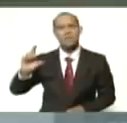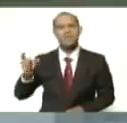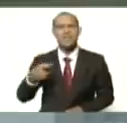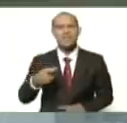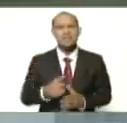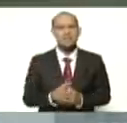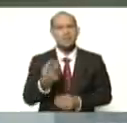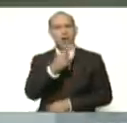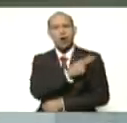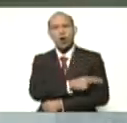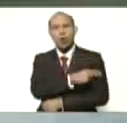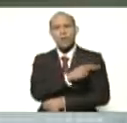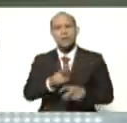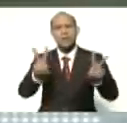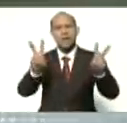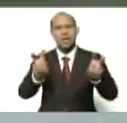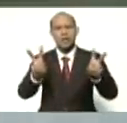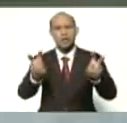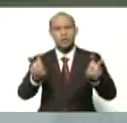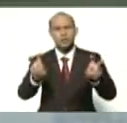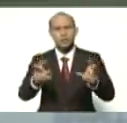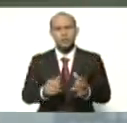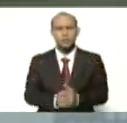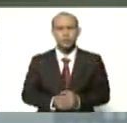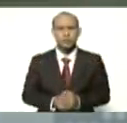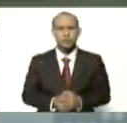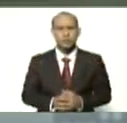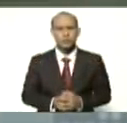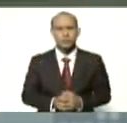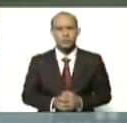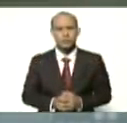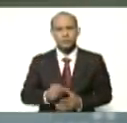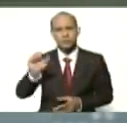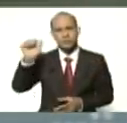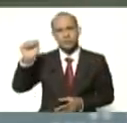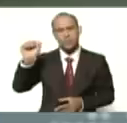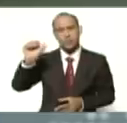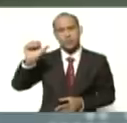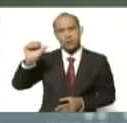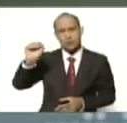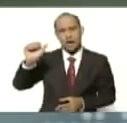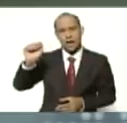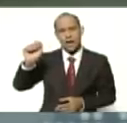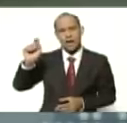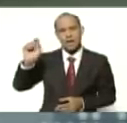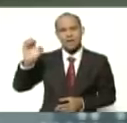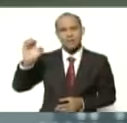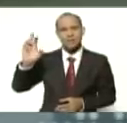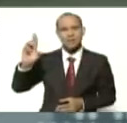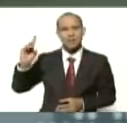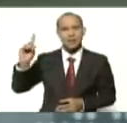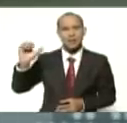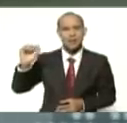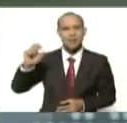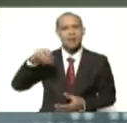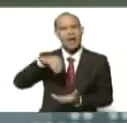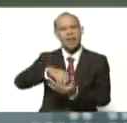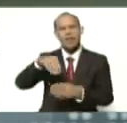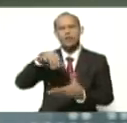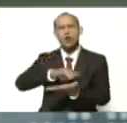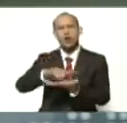news hasta ran un hospital de nueva york interesantísimo